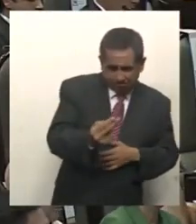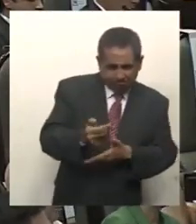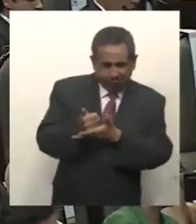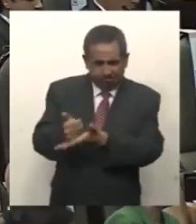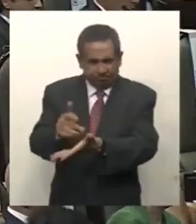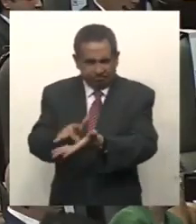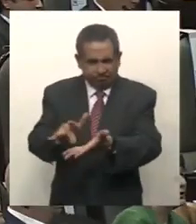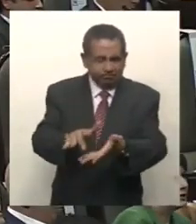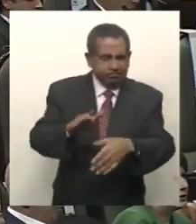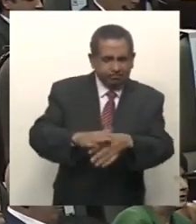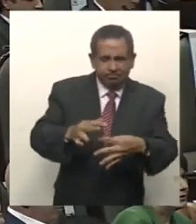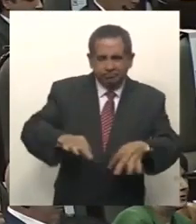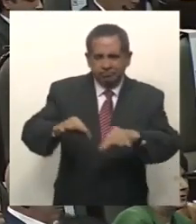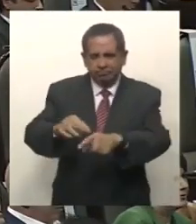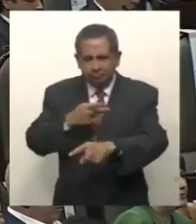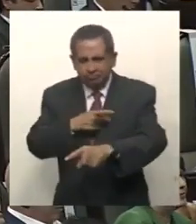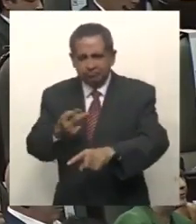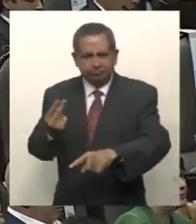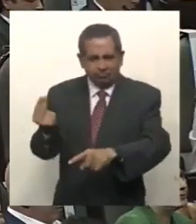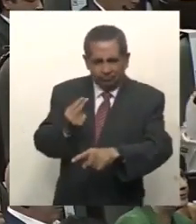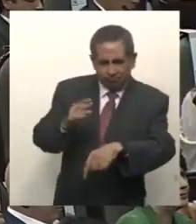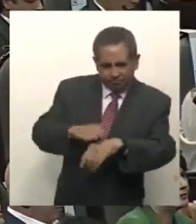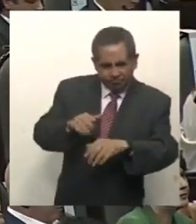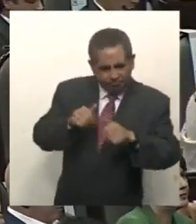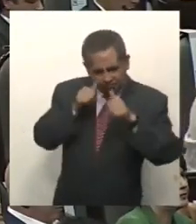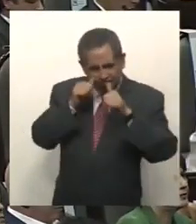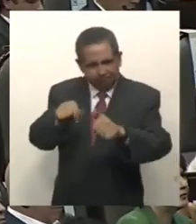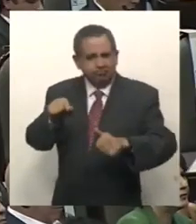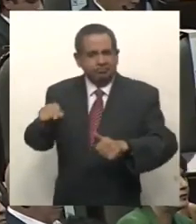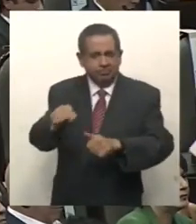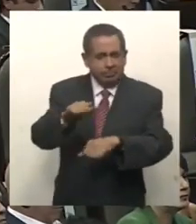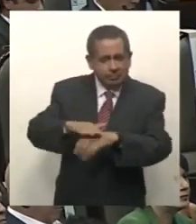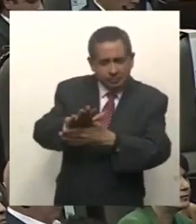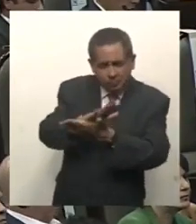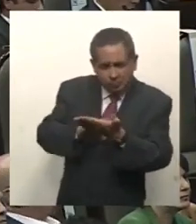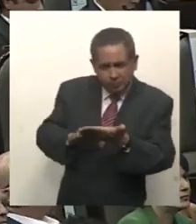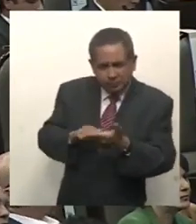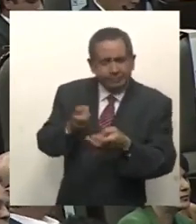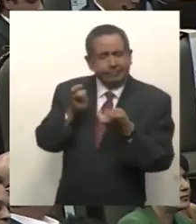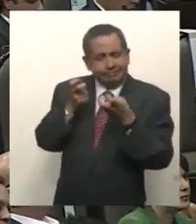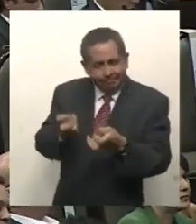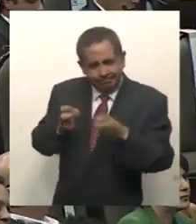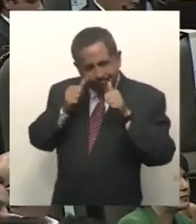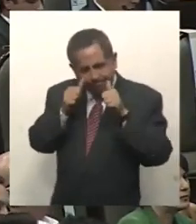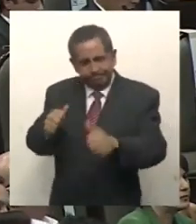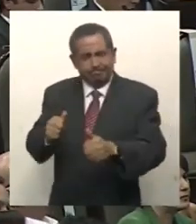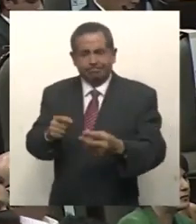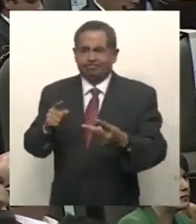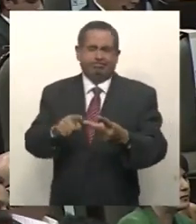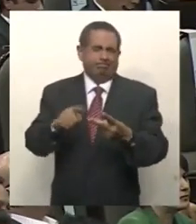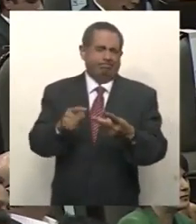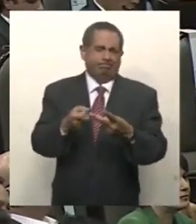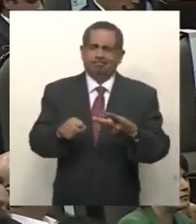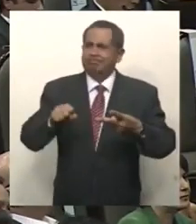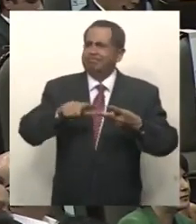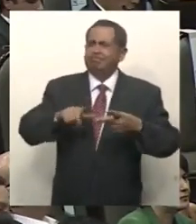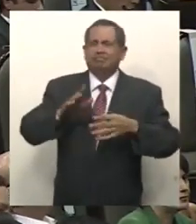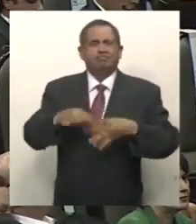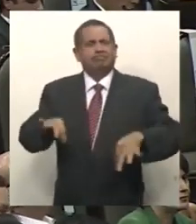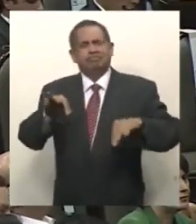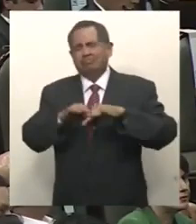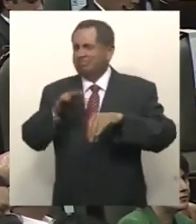los pobres, a los necesitados, a los más humildes. Es la política social